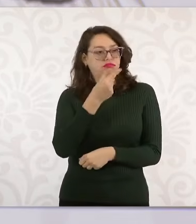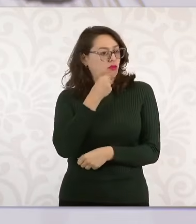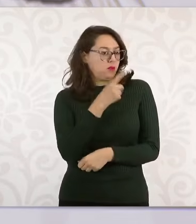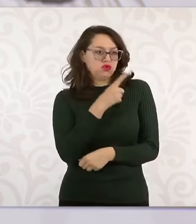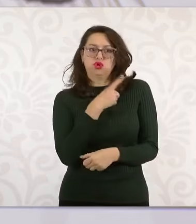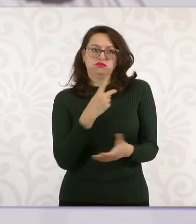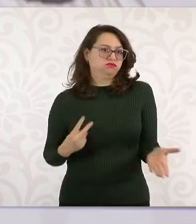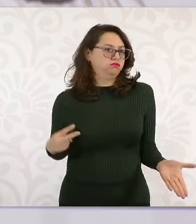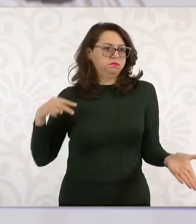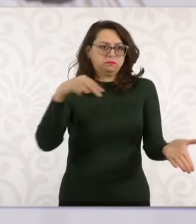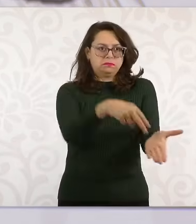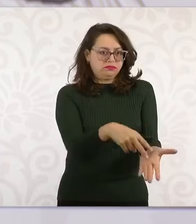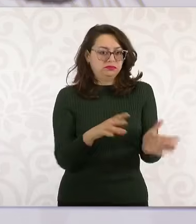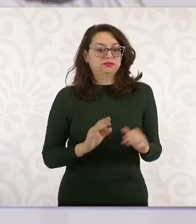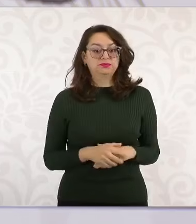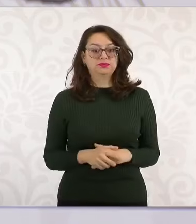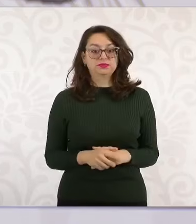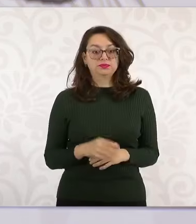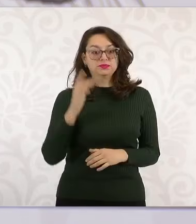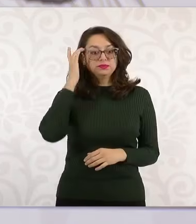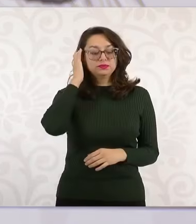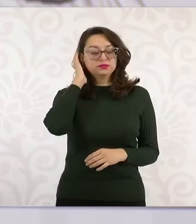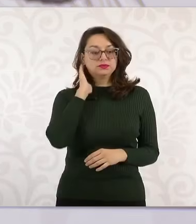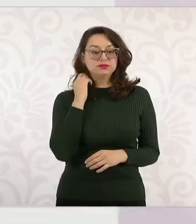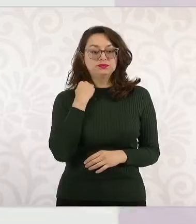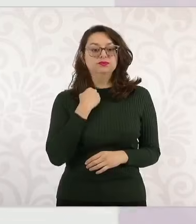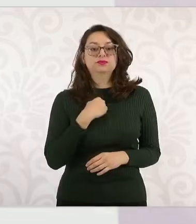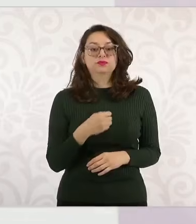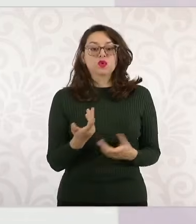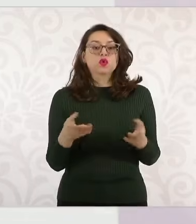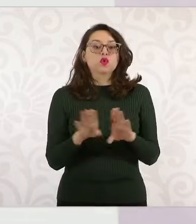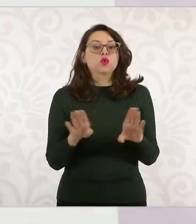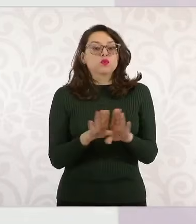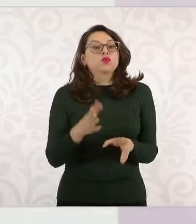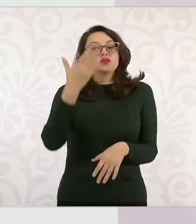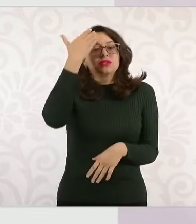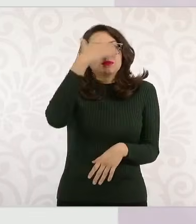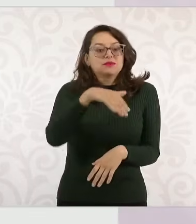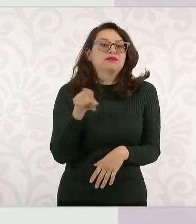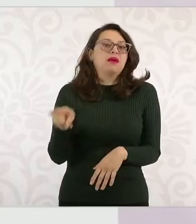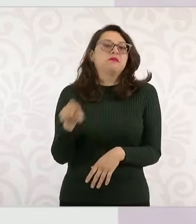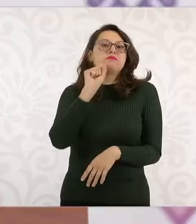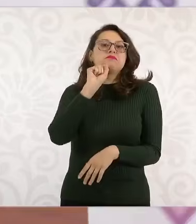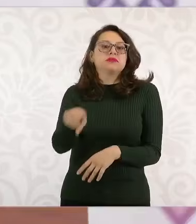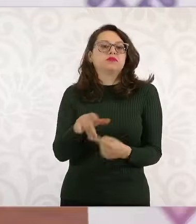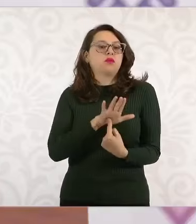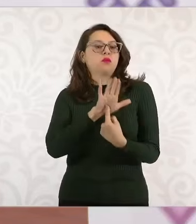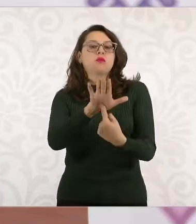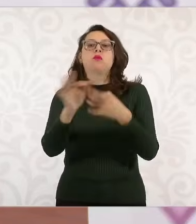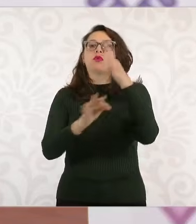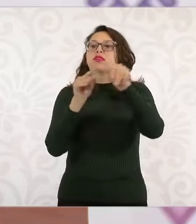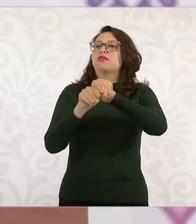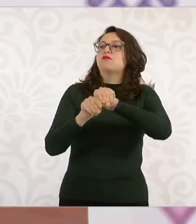la embajada. ¿Cuál es la mejor prueba de que se entrega? Pues una publicación que él mismo hace, no sé si la tengas